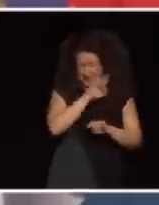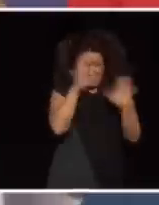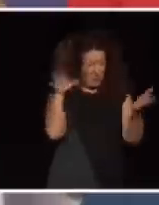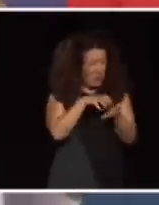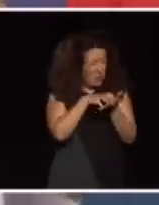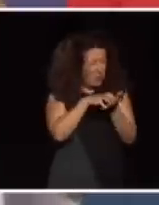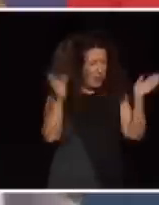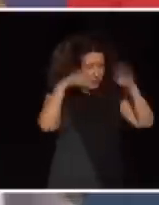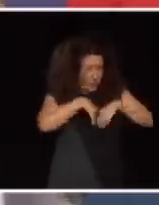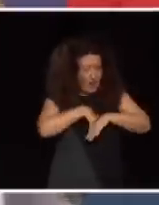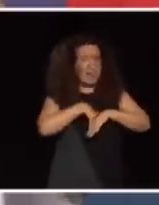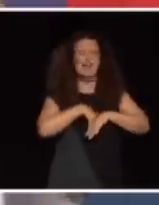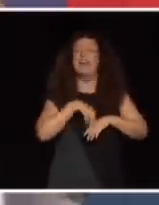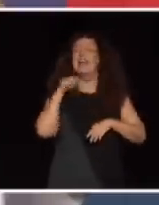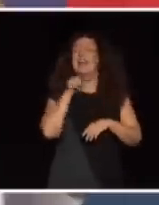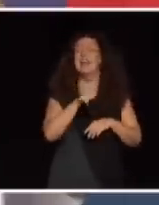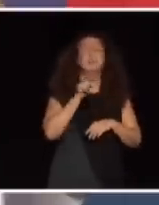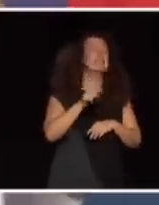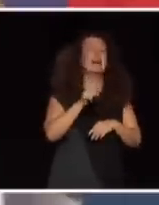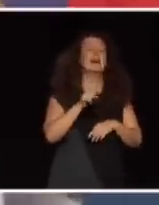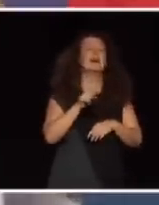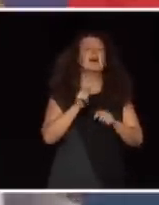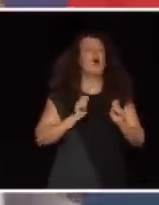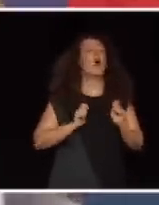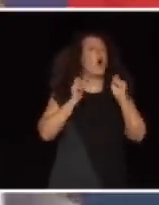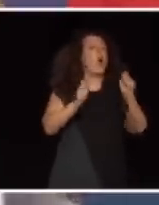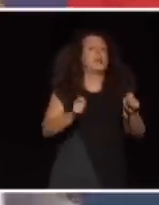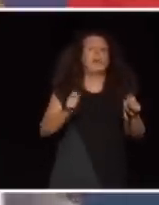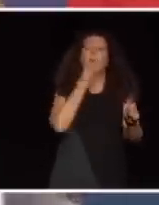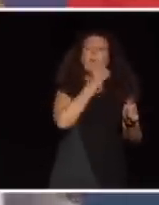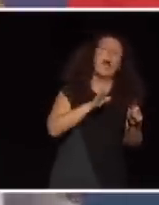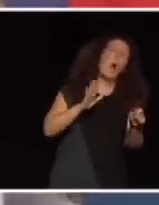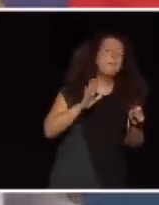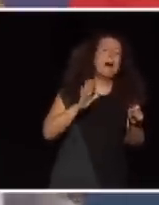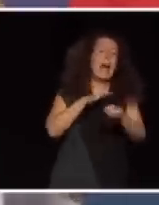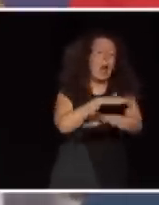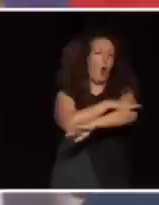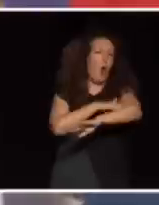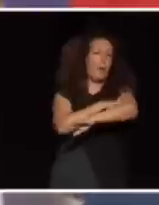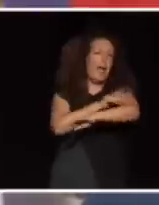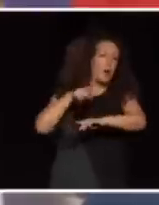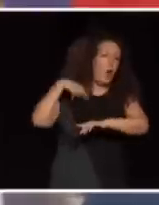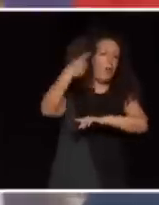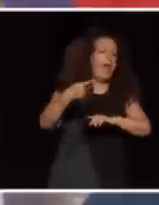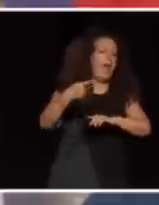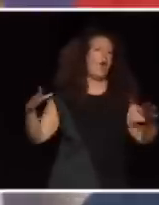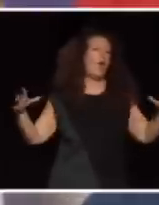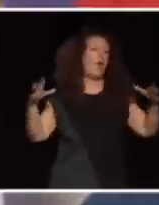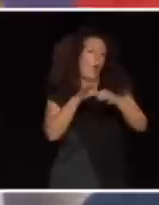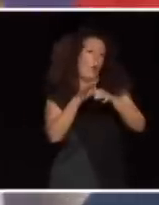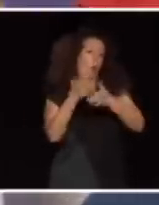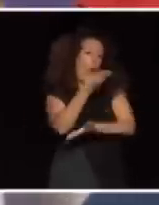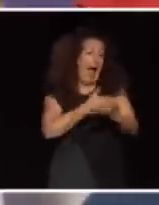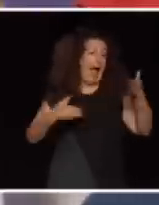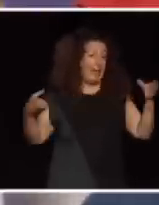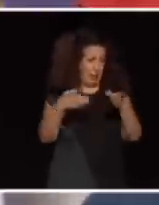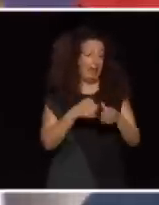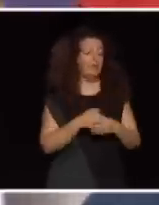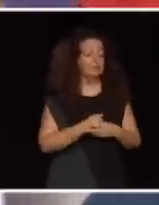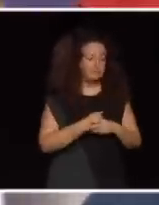compañeras, que esa sería la mejor contribución de Podemos al próximo gobierno de coalición.